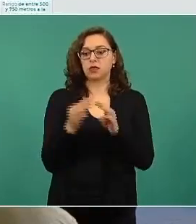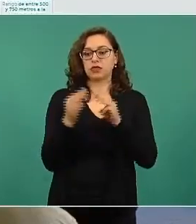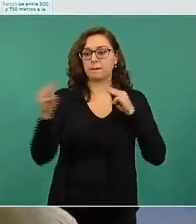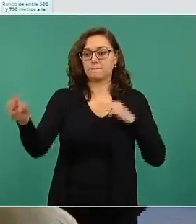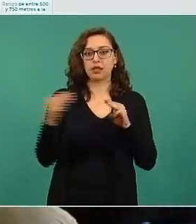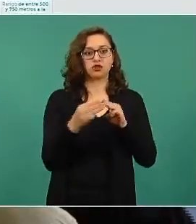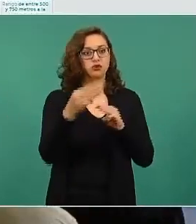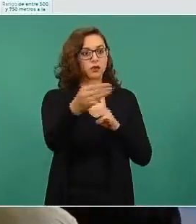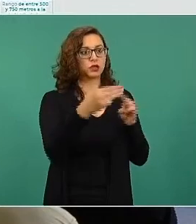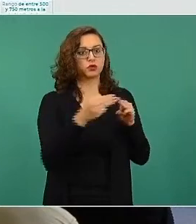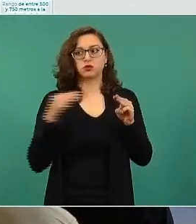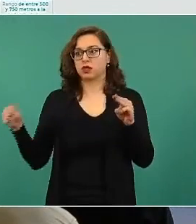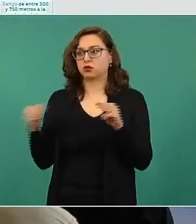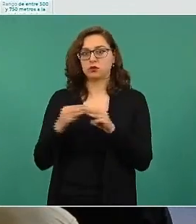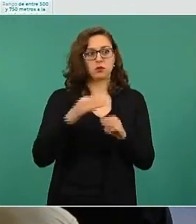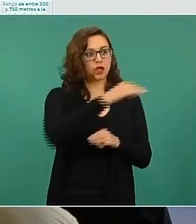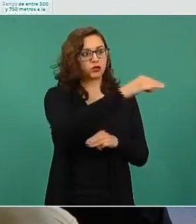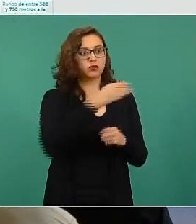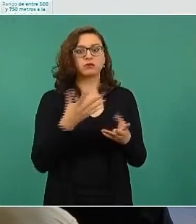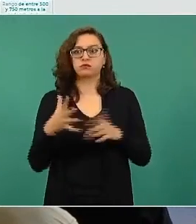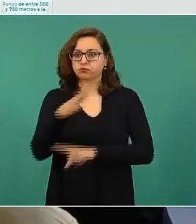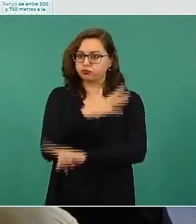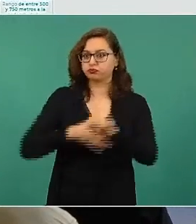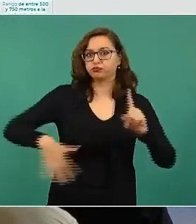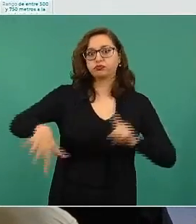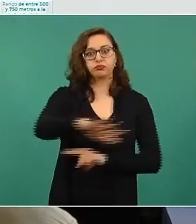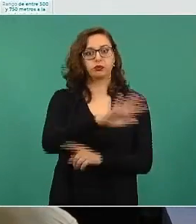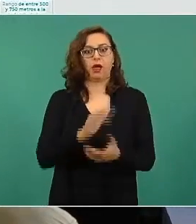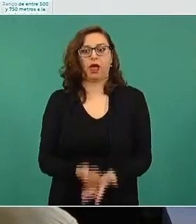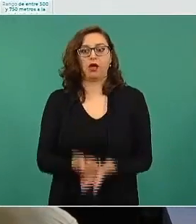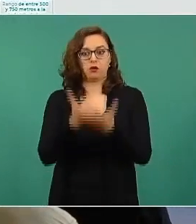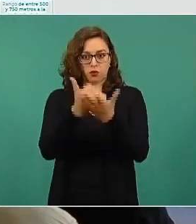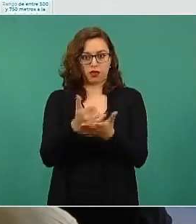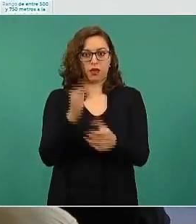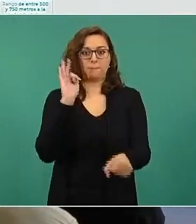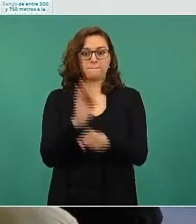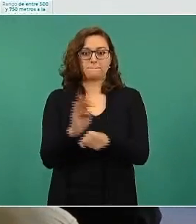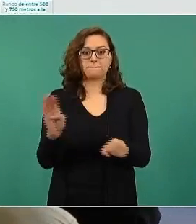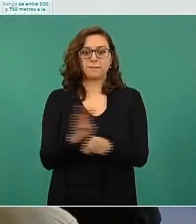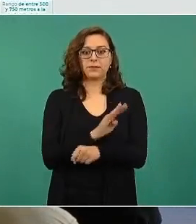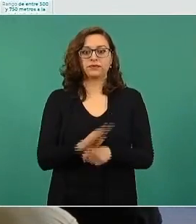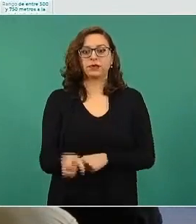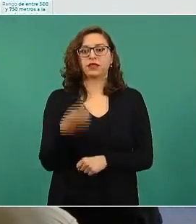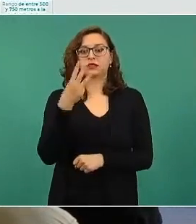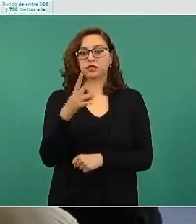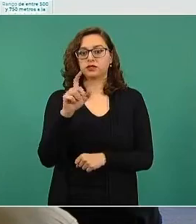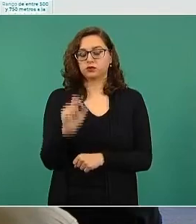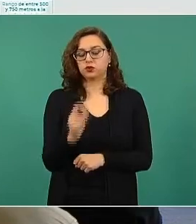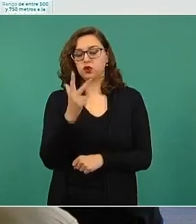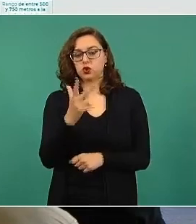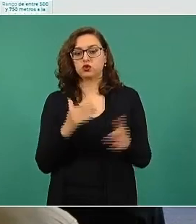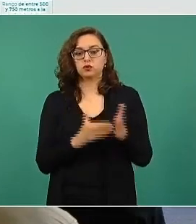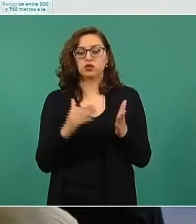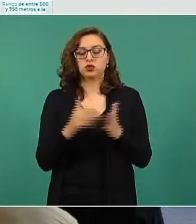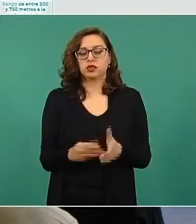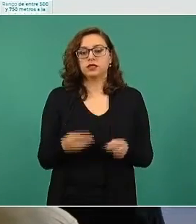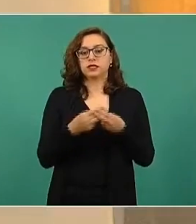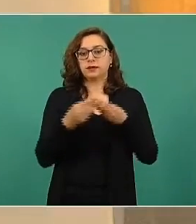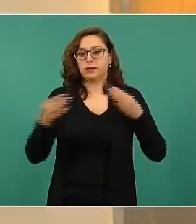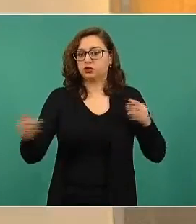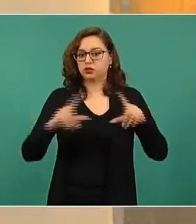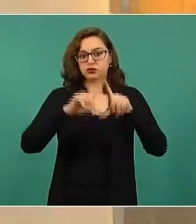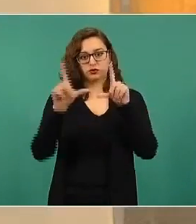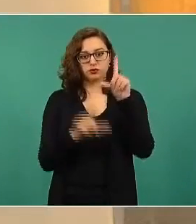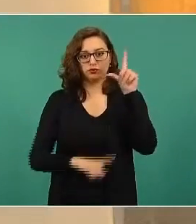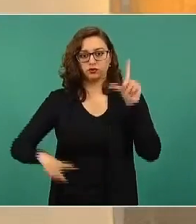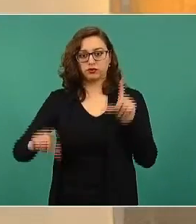metros lineales, y estamos hablando de más de 3.8 millones de metros cuadrados. Esto, digamos, de